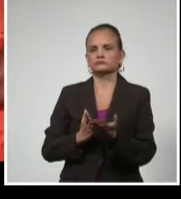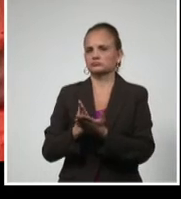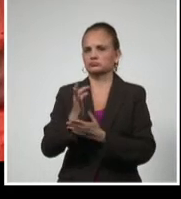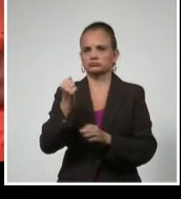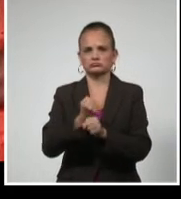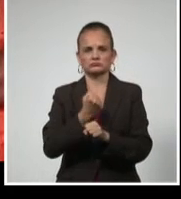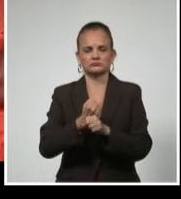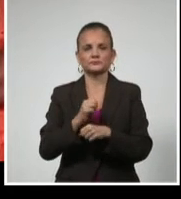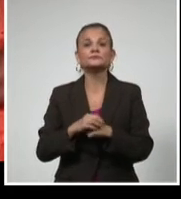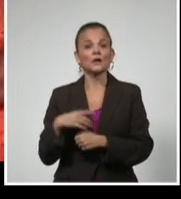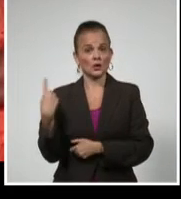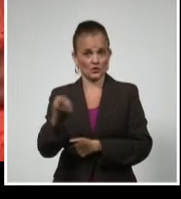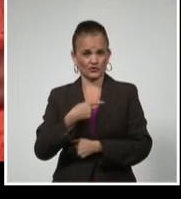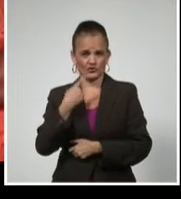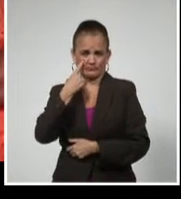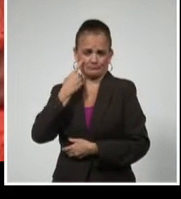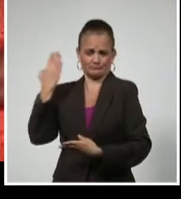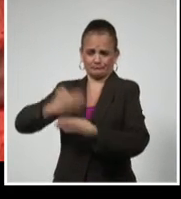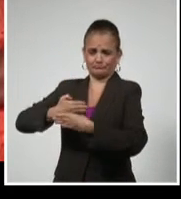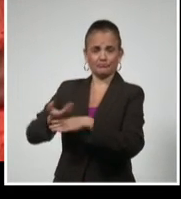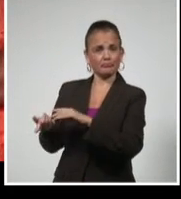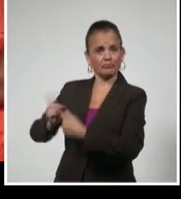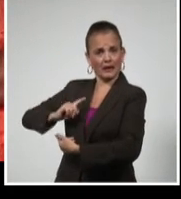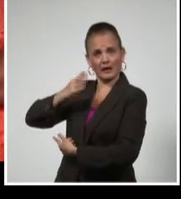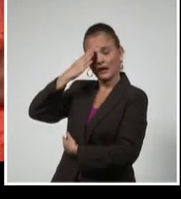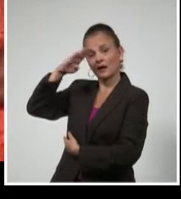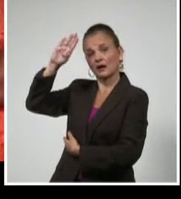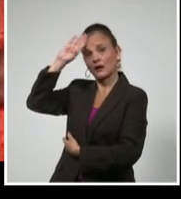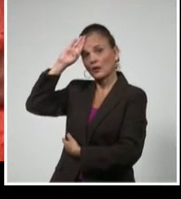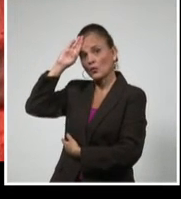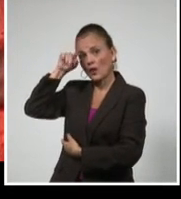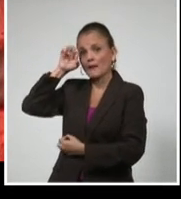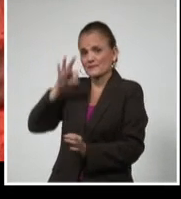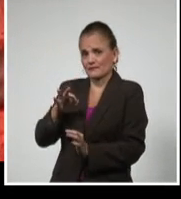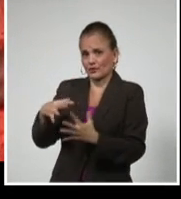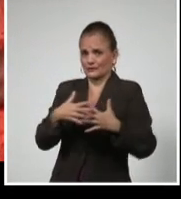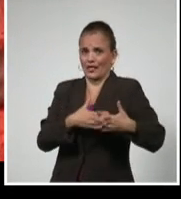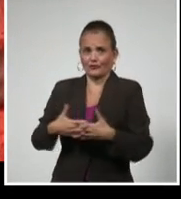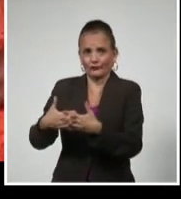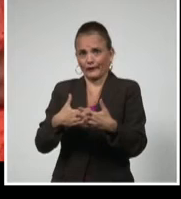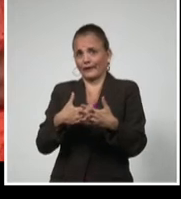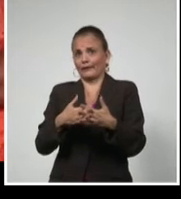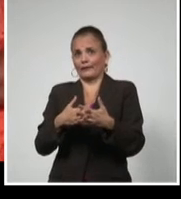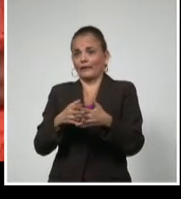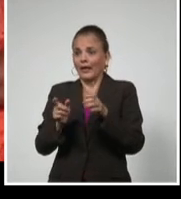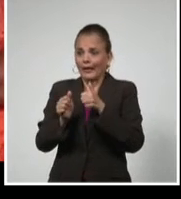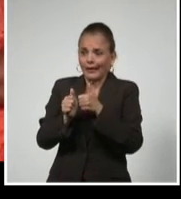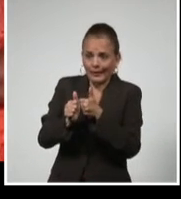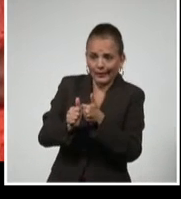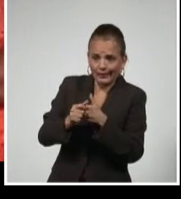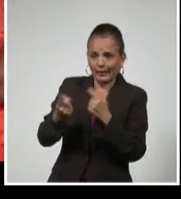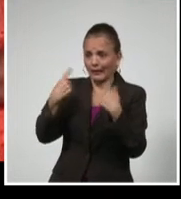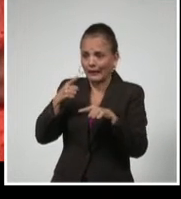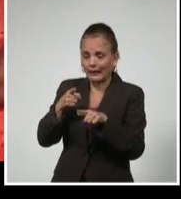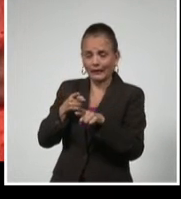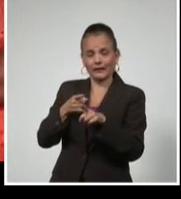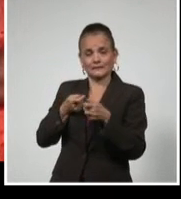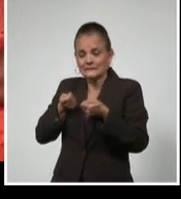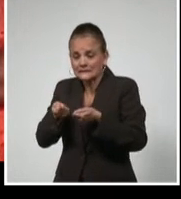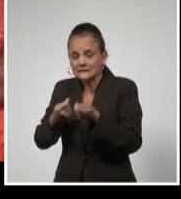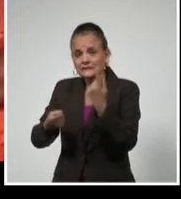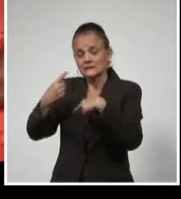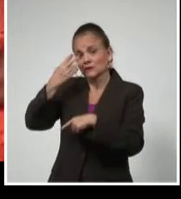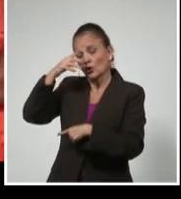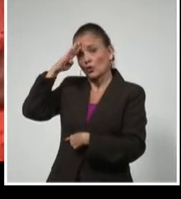la persecución implacable que el gobierno de Estados Unidos tiene en este minuto contra Cuba, hay un grupo